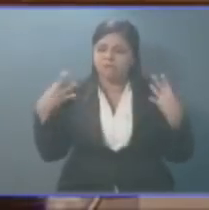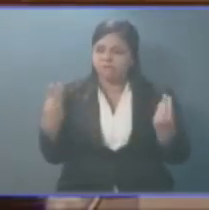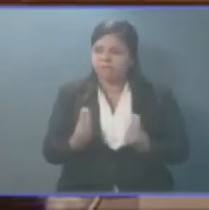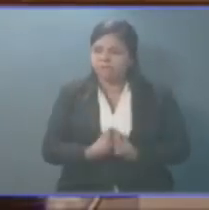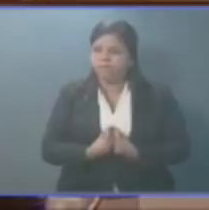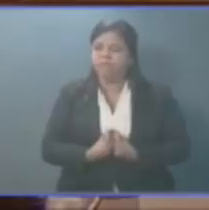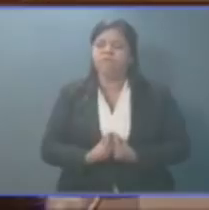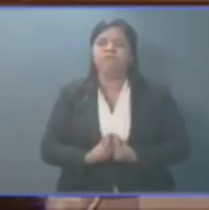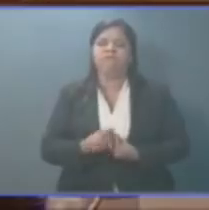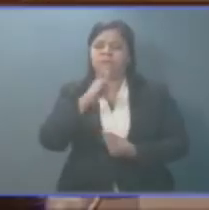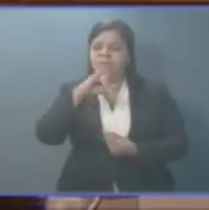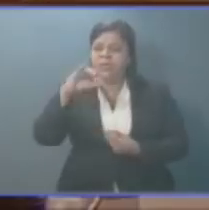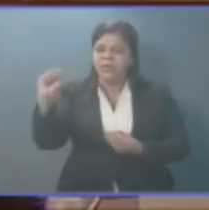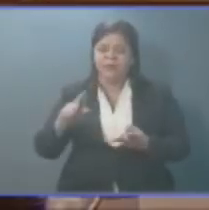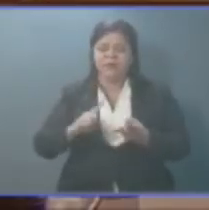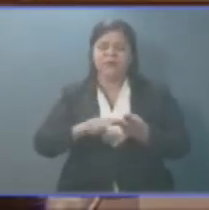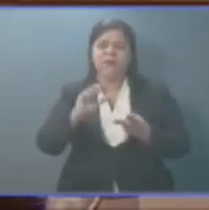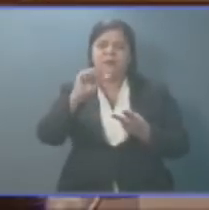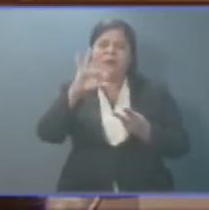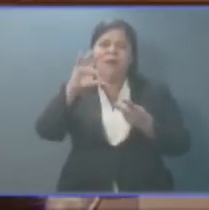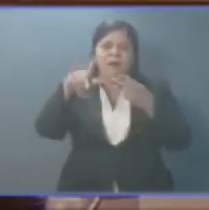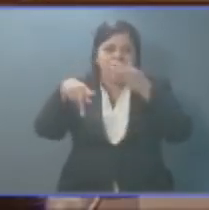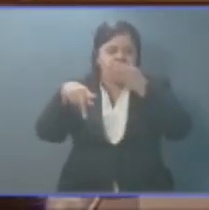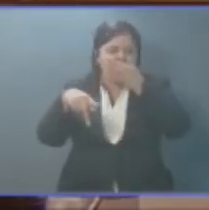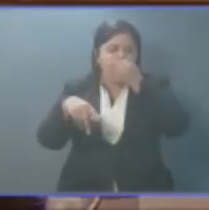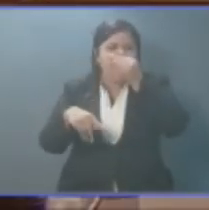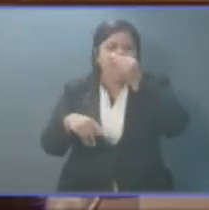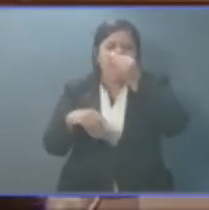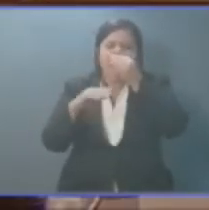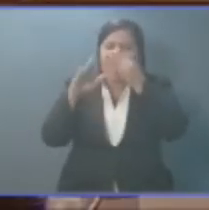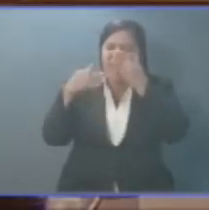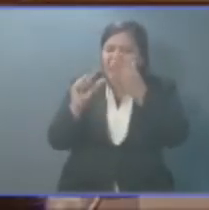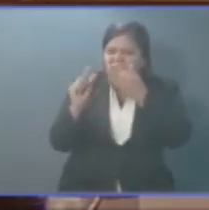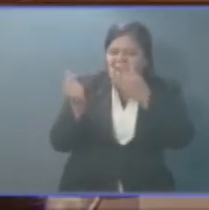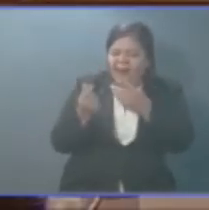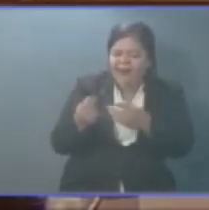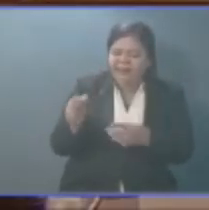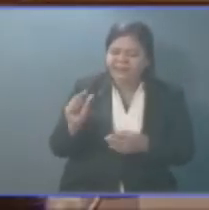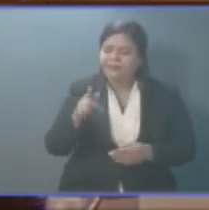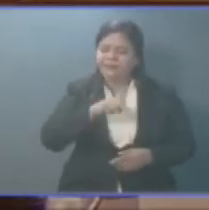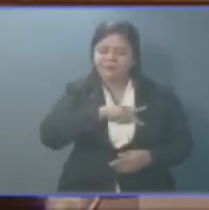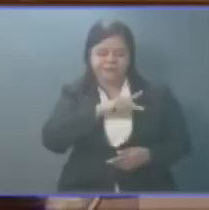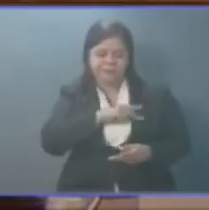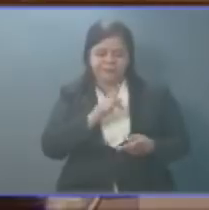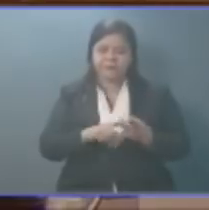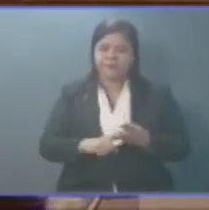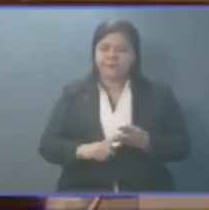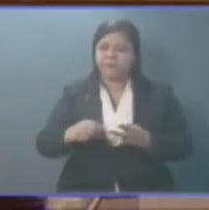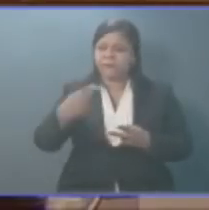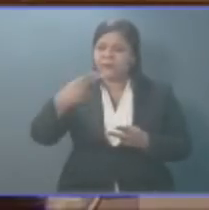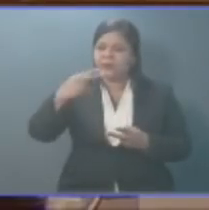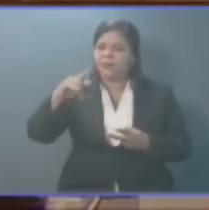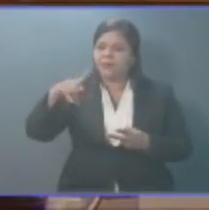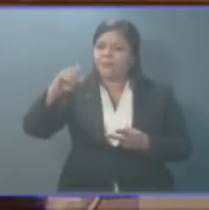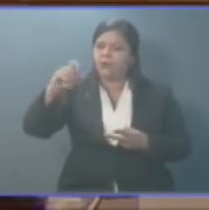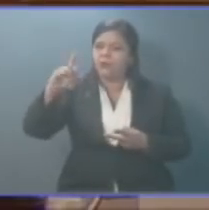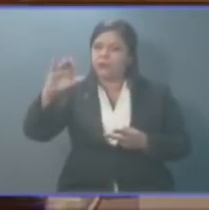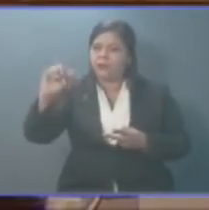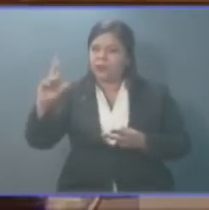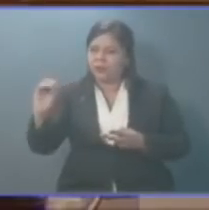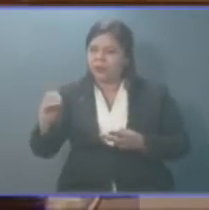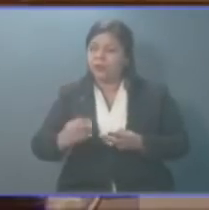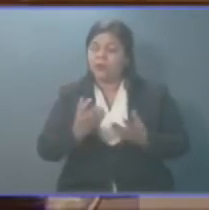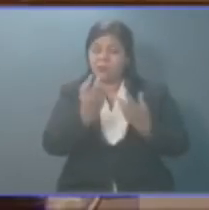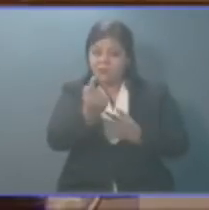retenciones legales del IS, del AFP, de los préstamos personales, de los préstamos hipotecarios,